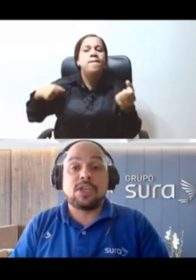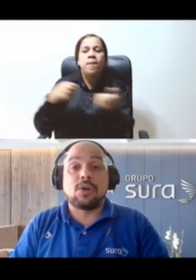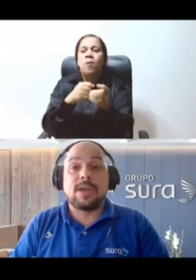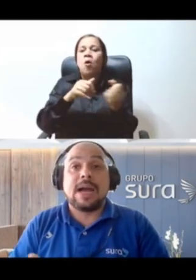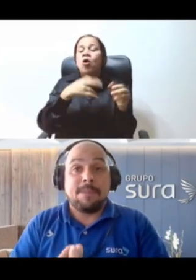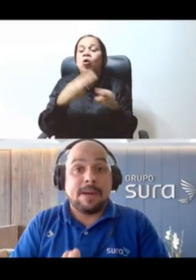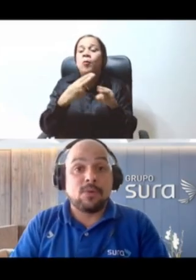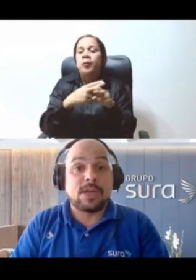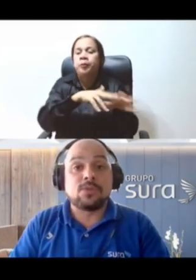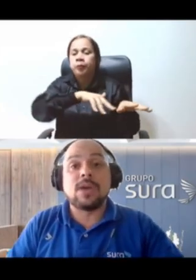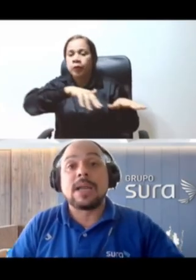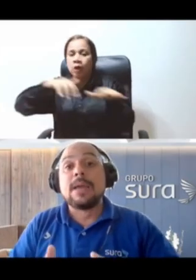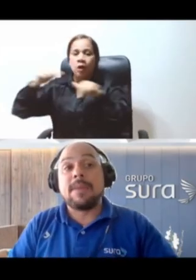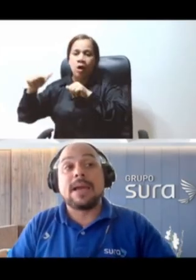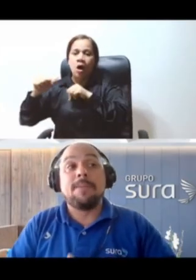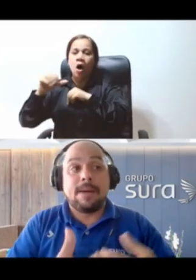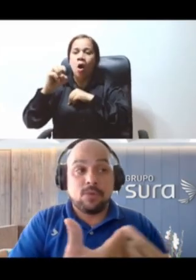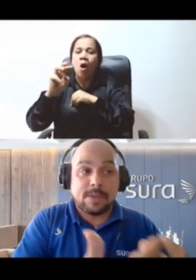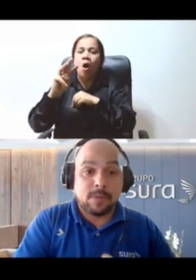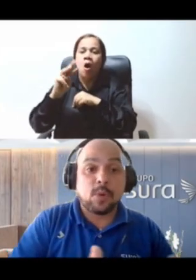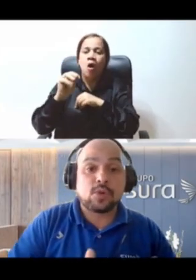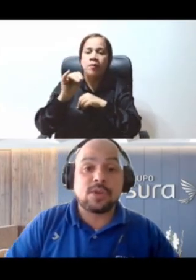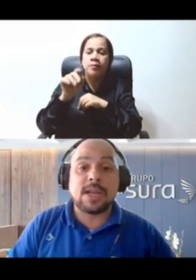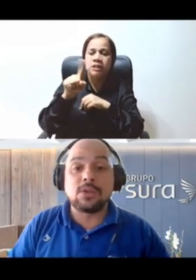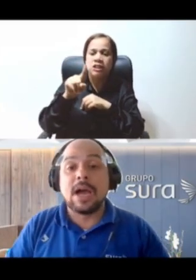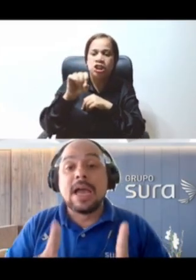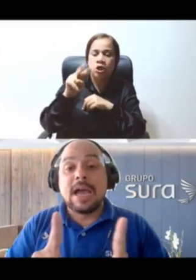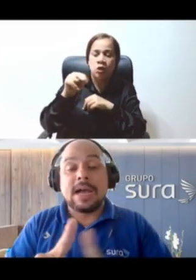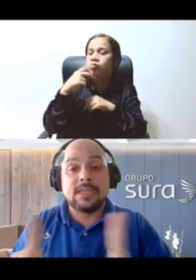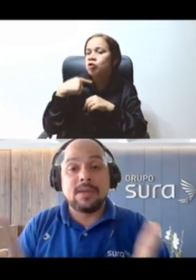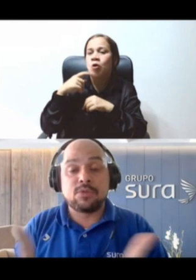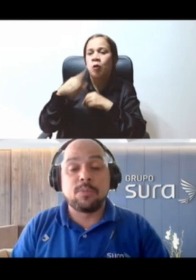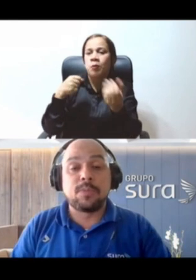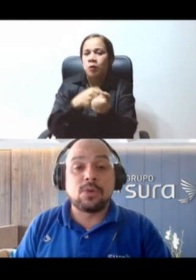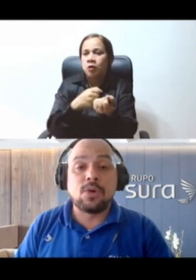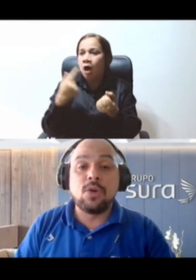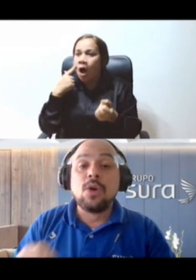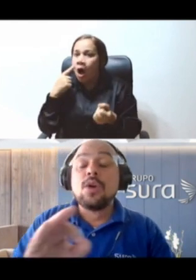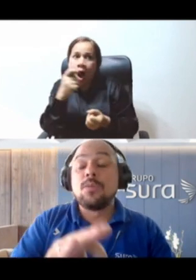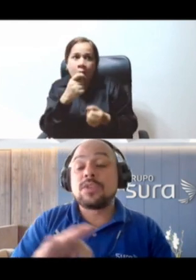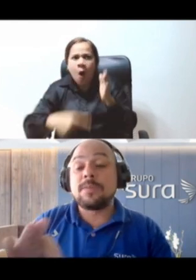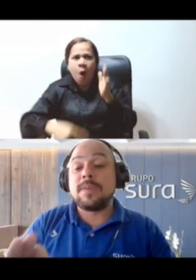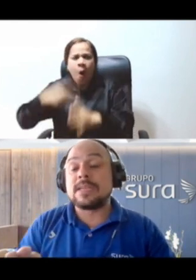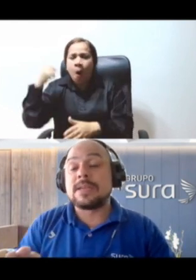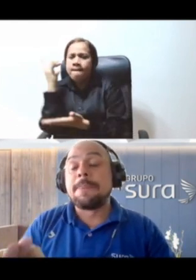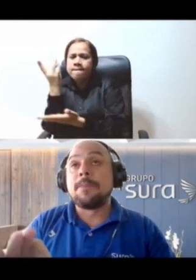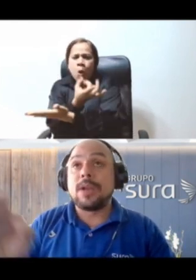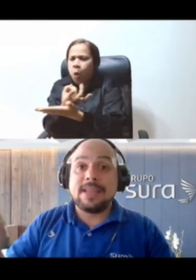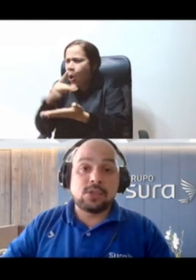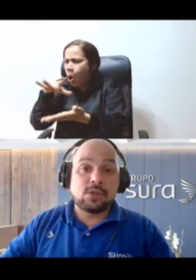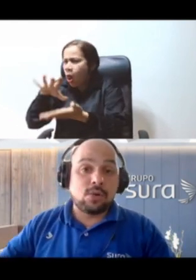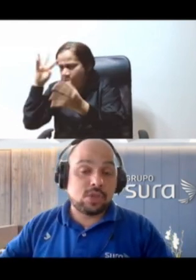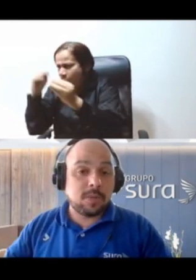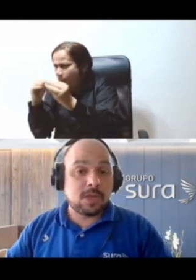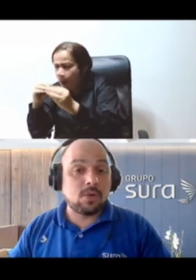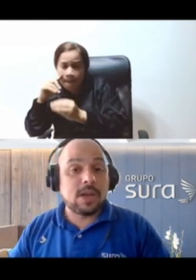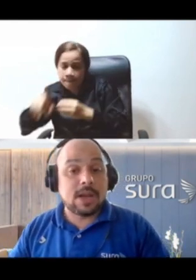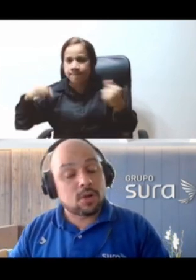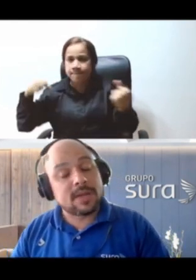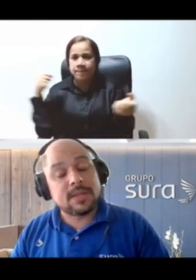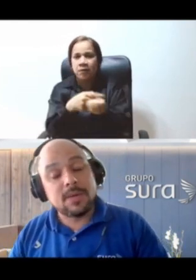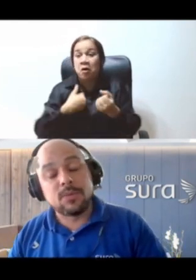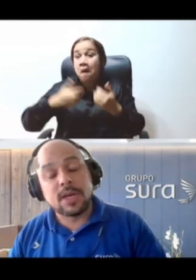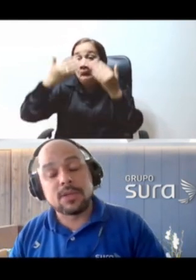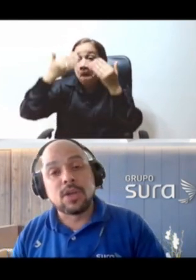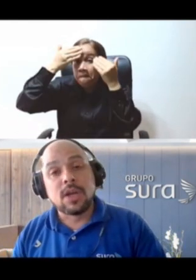estar grabando, chico, venga, vamos a ayudar, venga, vamos a proporcionar ayuda, activemos un protocolo. Muchas veces, por el